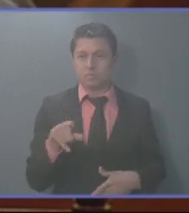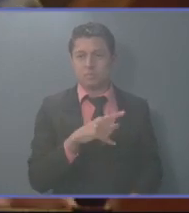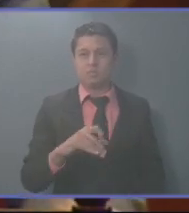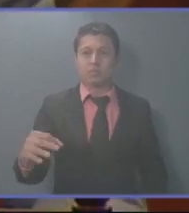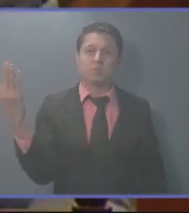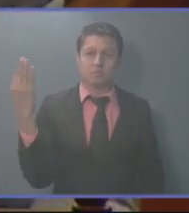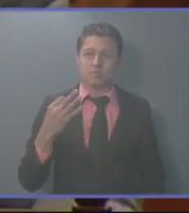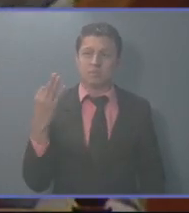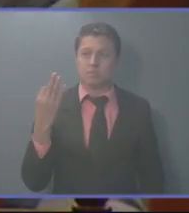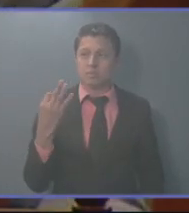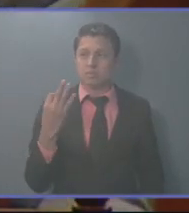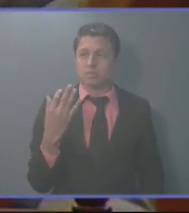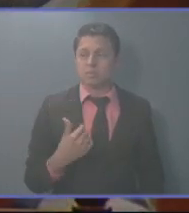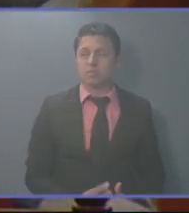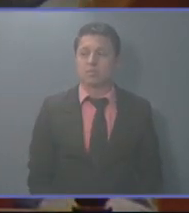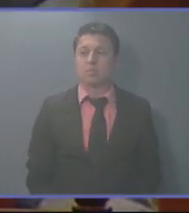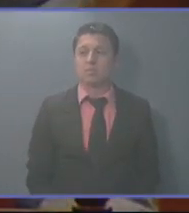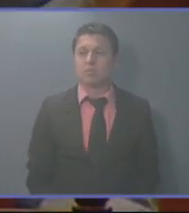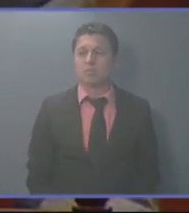requiera.